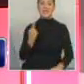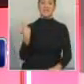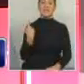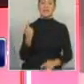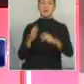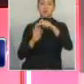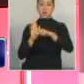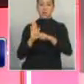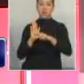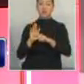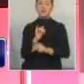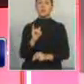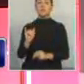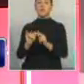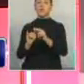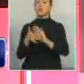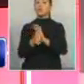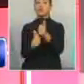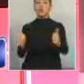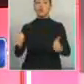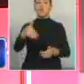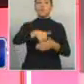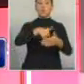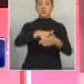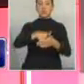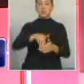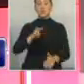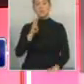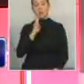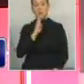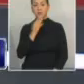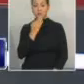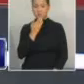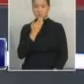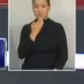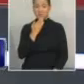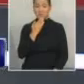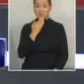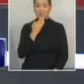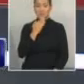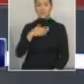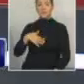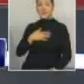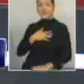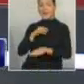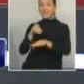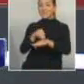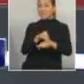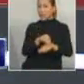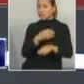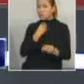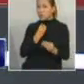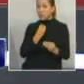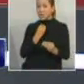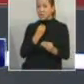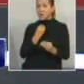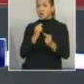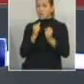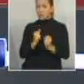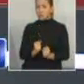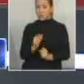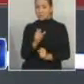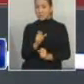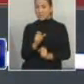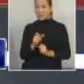proyecto, se va a votar en general, y el miércoles en particular. Ahora, si buscan dar esas señales, porque quizás las aguas pueden estar un poco